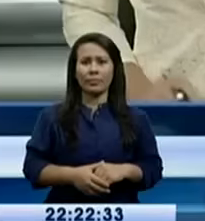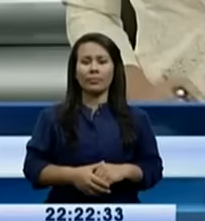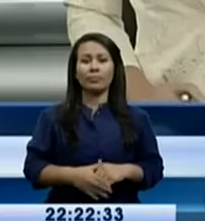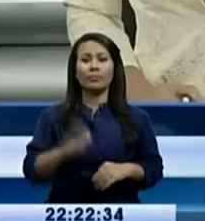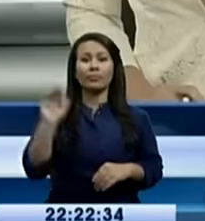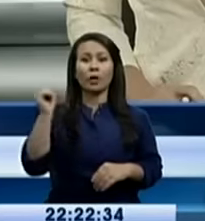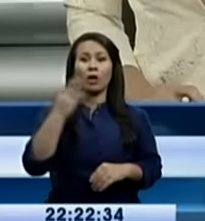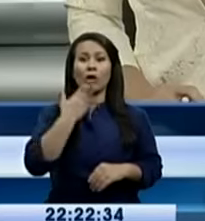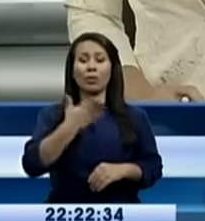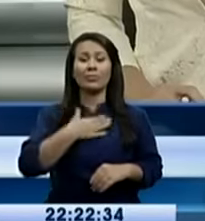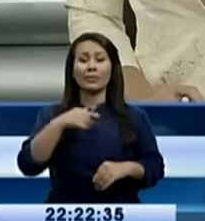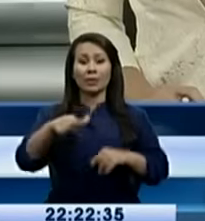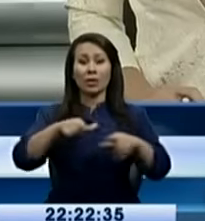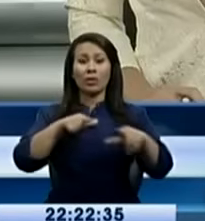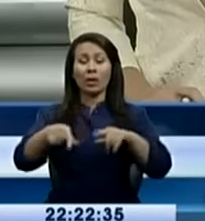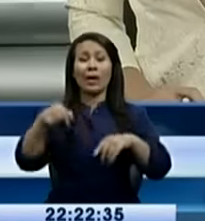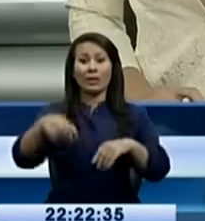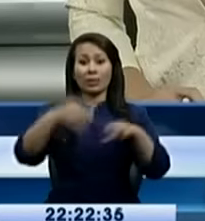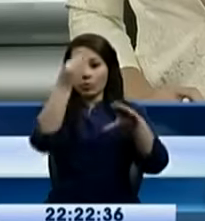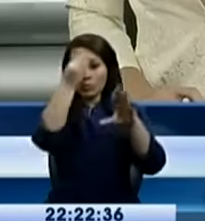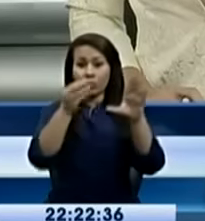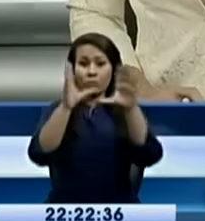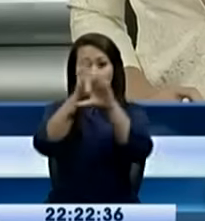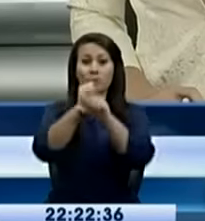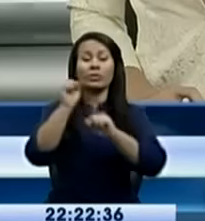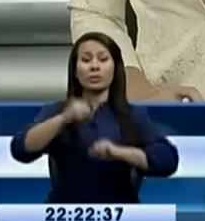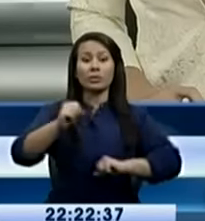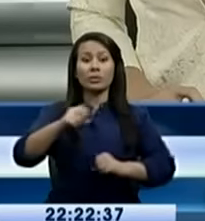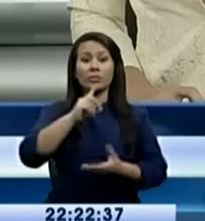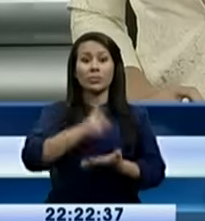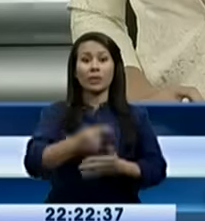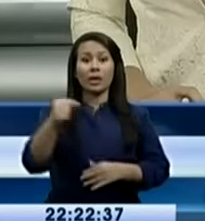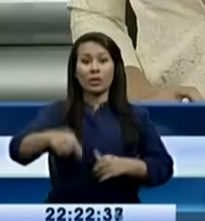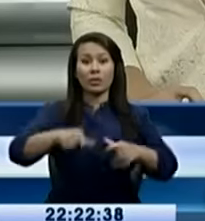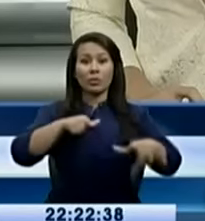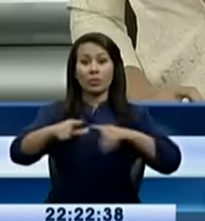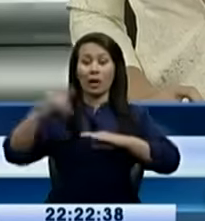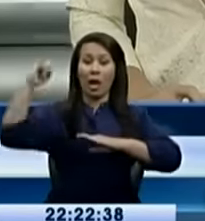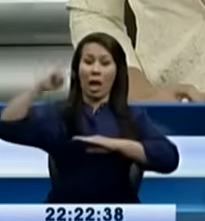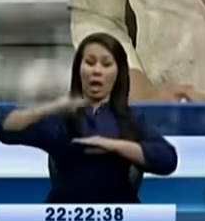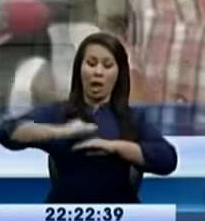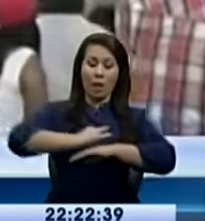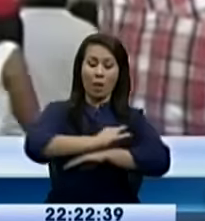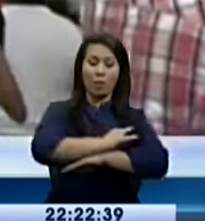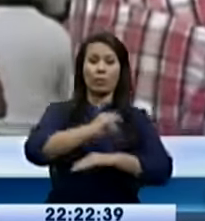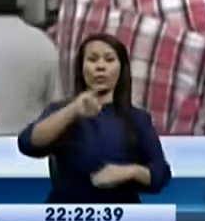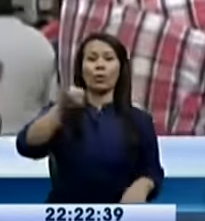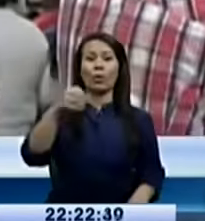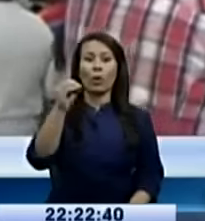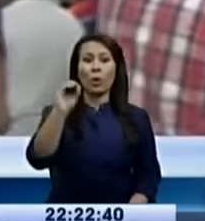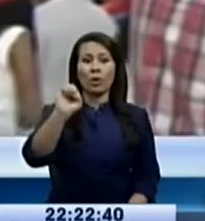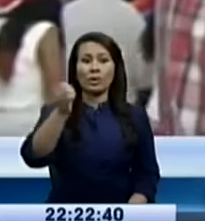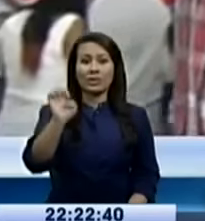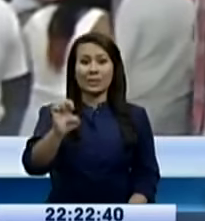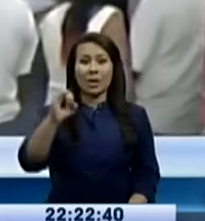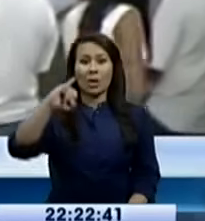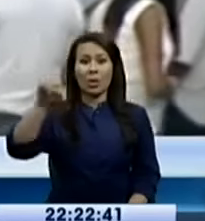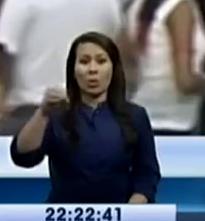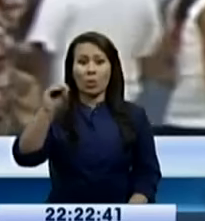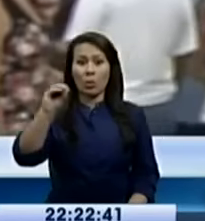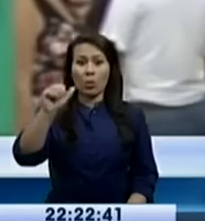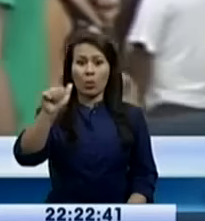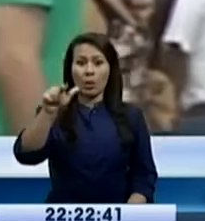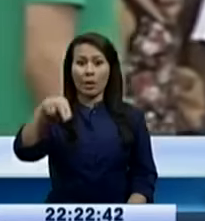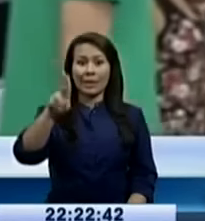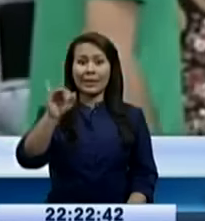Hola, ¿qué tal, amigos en estudio, amigos televidentes? Buenas noches. Así es, nosotros estamos acá en el aeropuerto José Joaquín de Olmedo, en donde se espera en los próximos